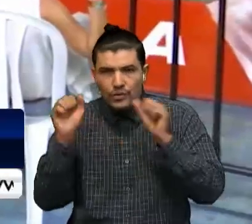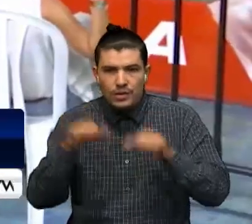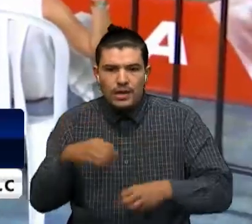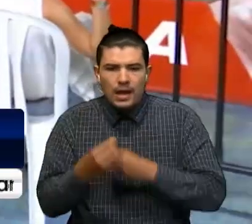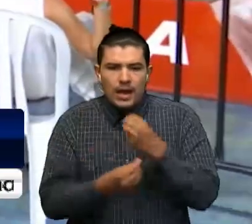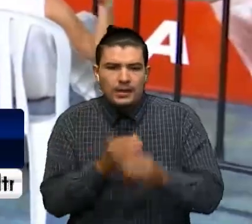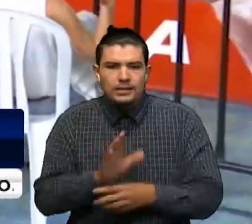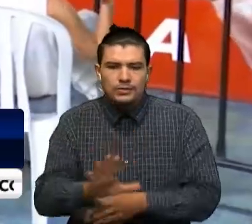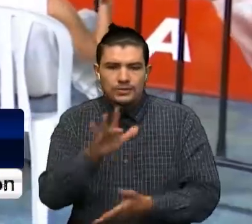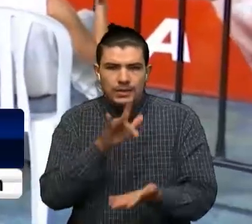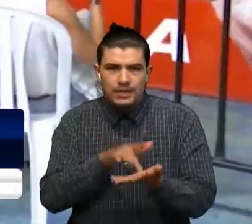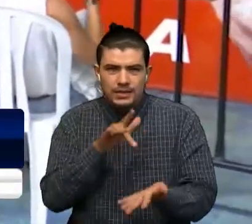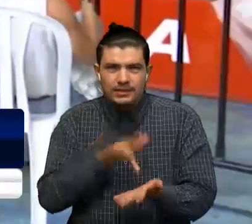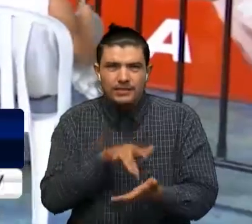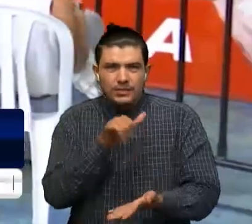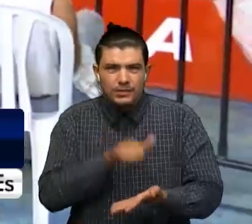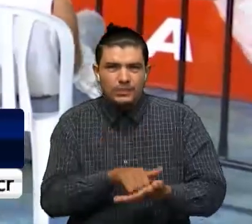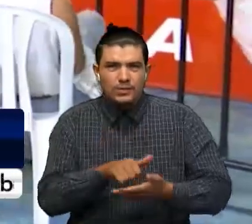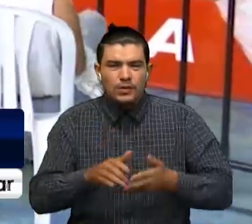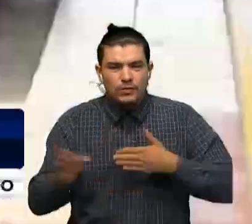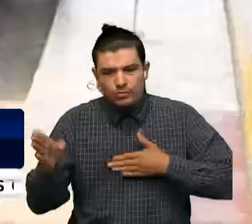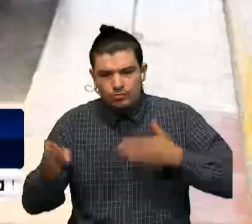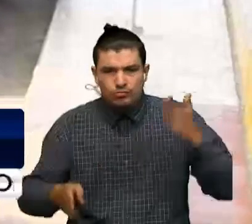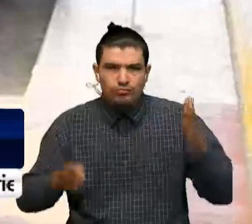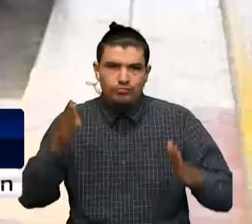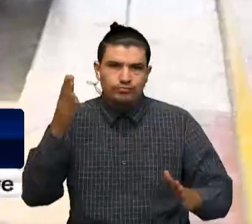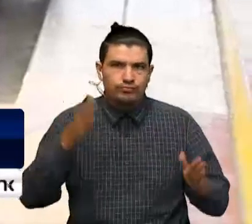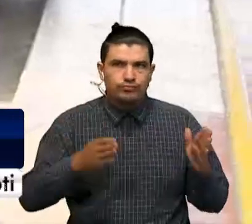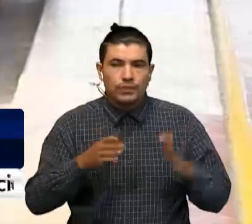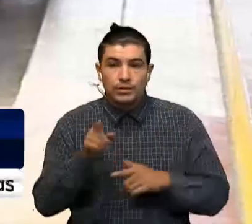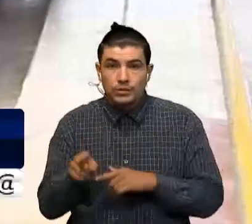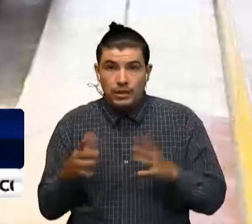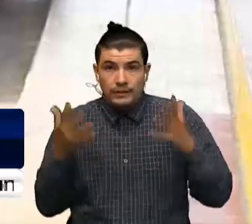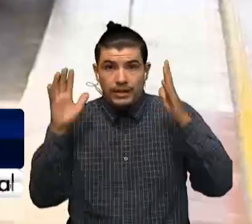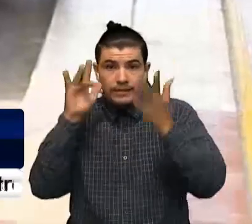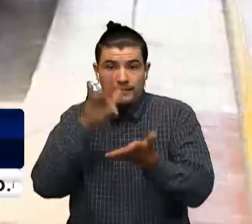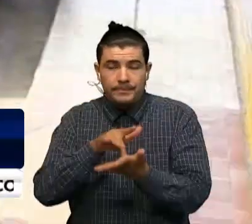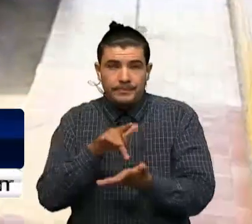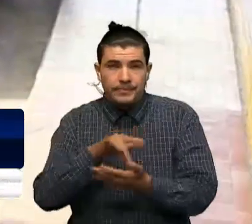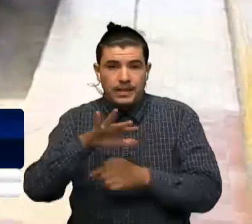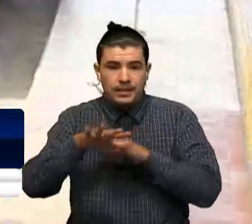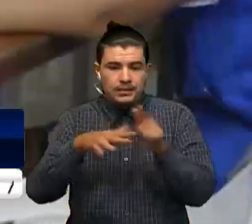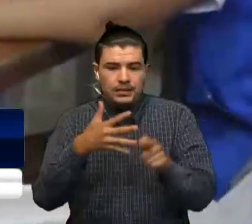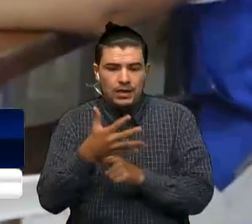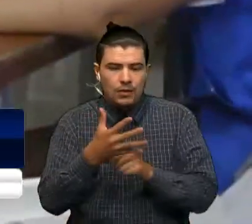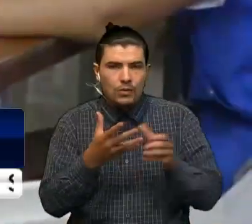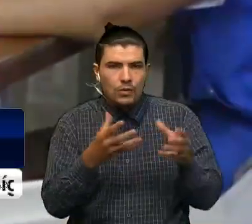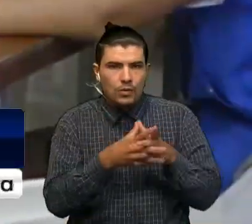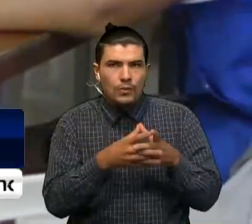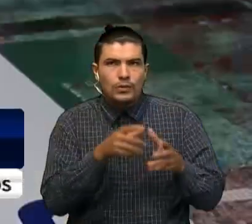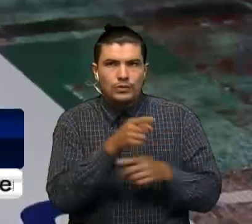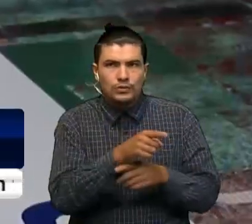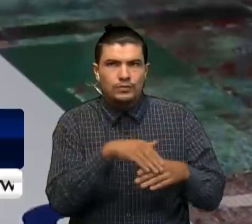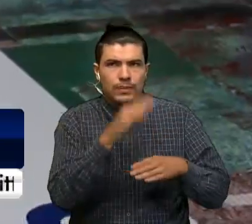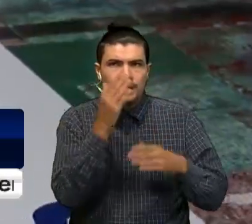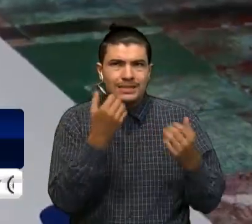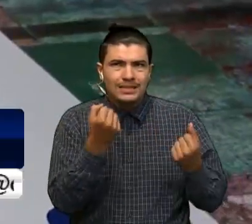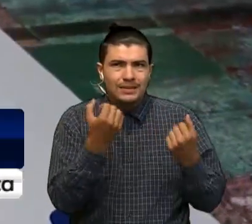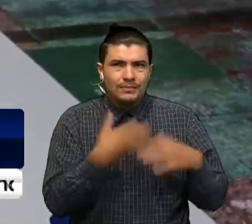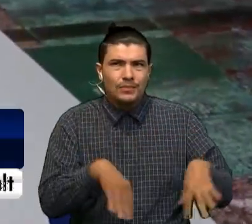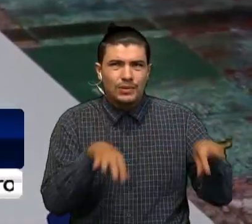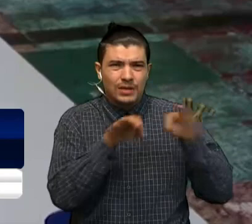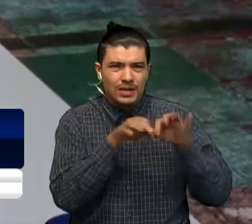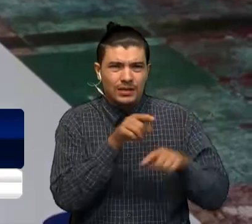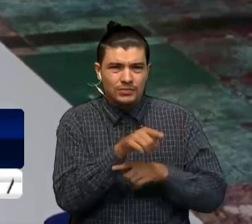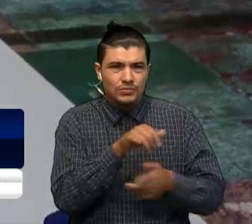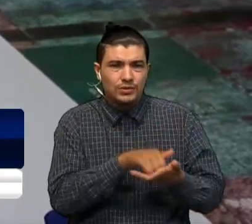competencia como con robots como seguidores de línea el evento contó con cinco categorías siendo la principal robots mini sumó de tres kilogramos la